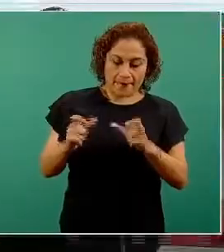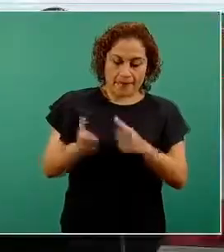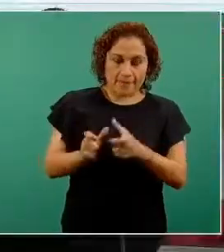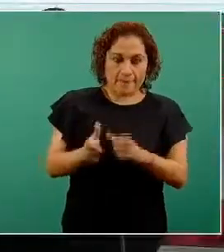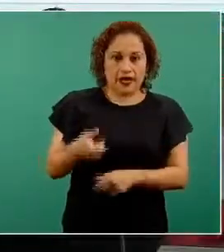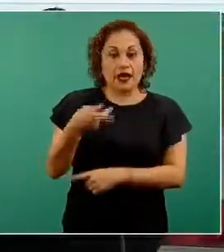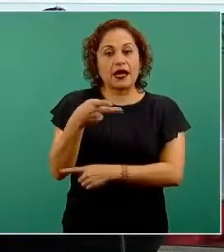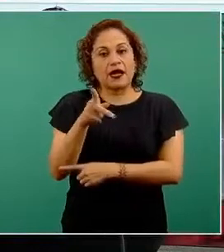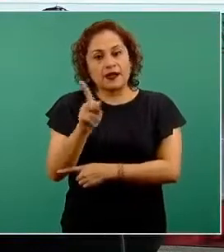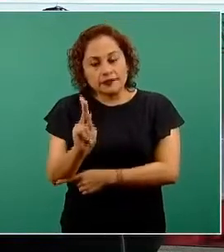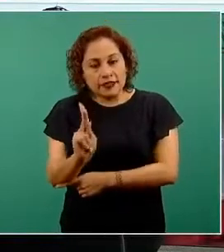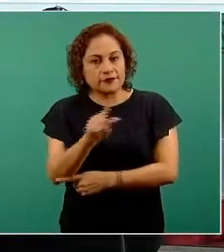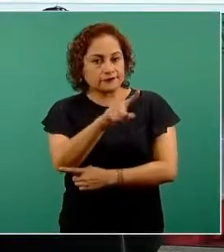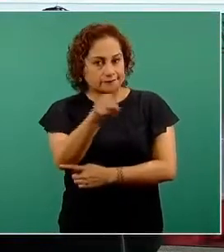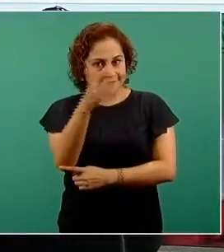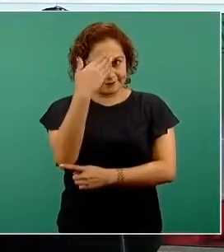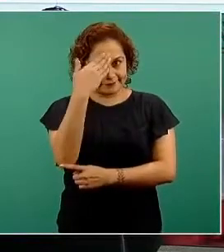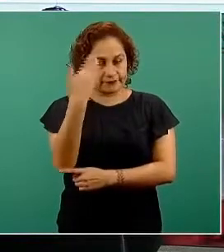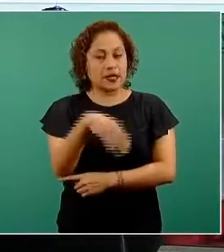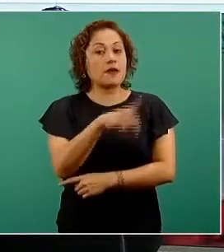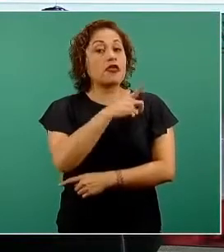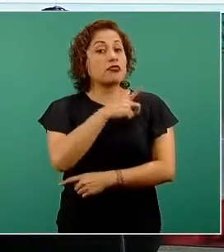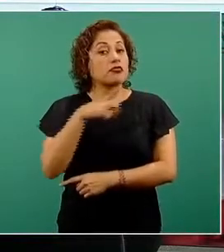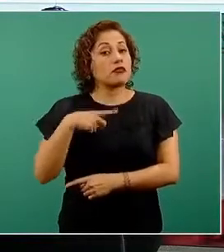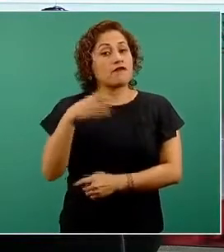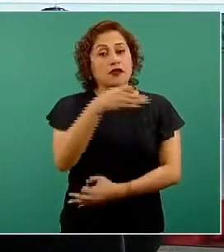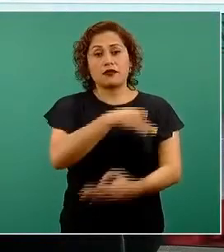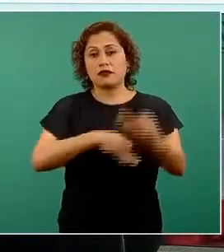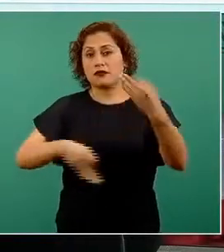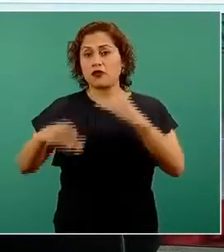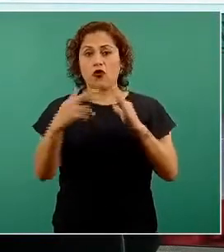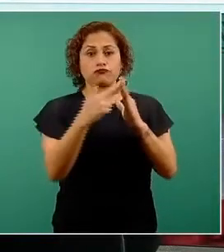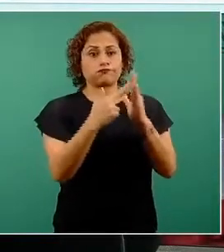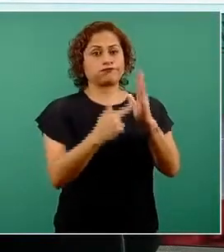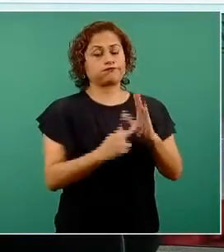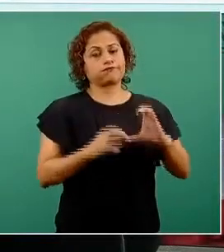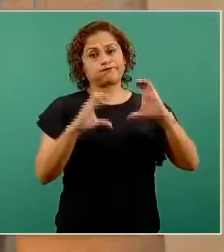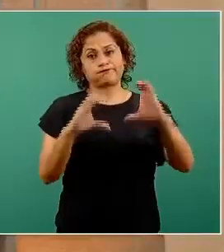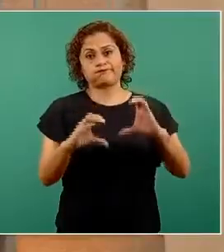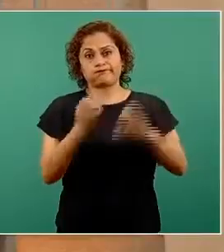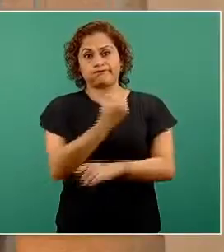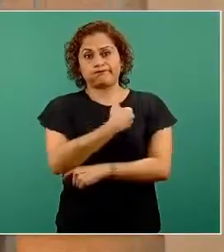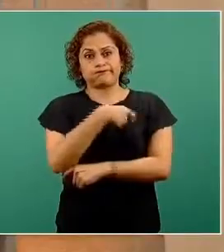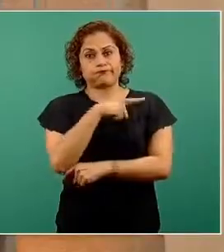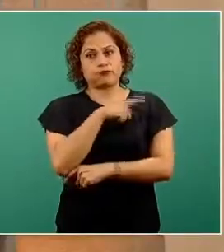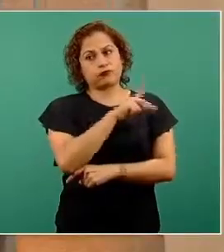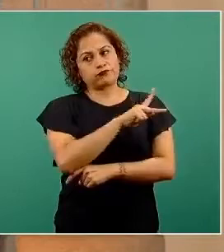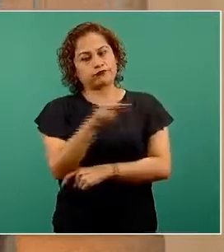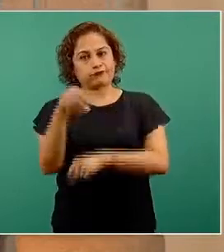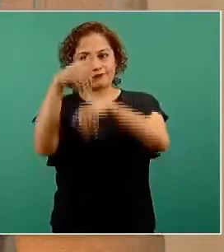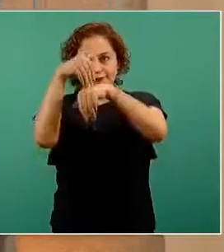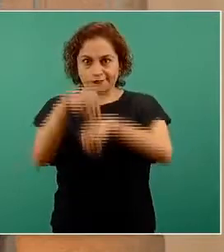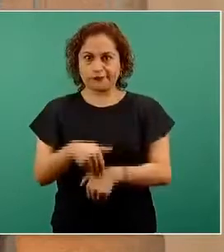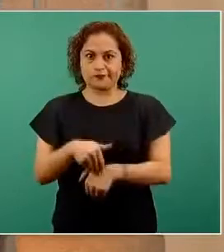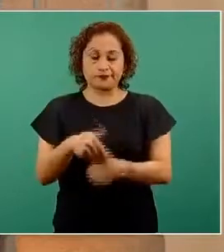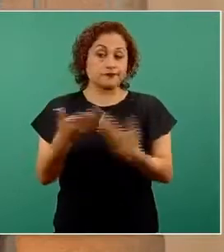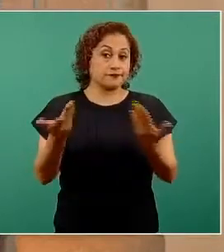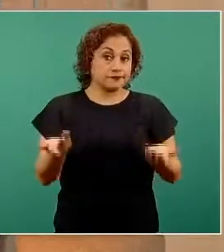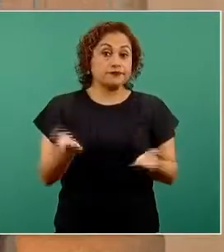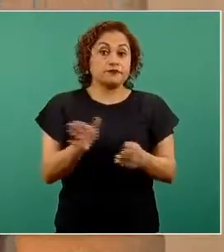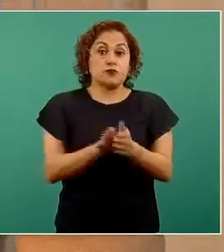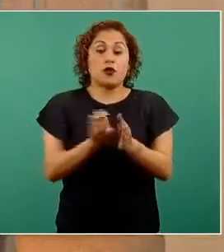se continúen implementando y poniéndose en práctica las medidas preventivas, tanto en lo personal, lo que cada uno de nosotros podemos